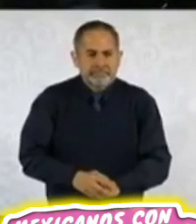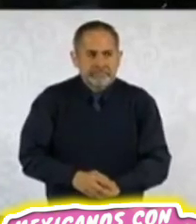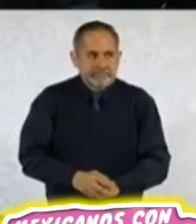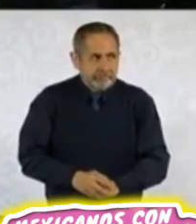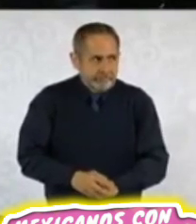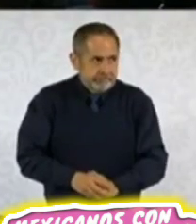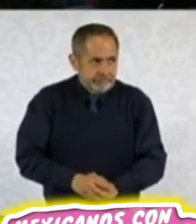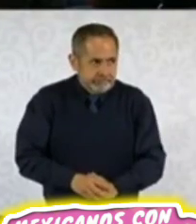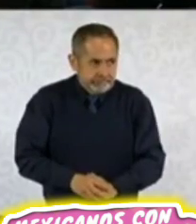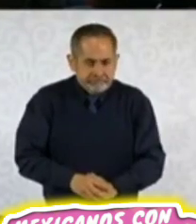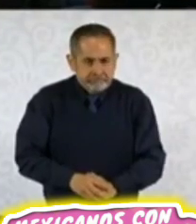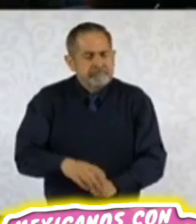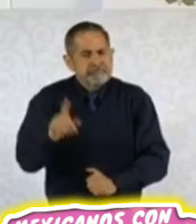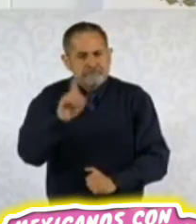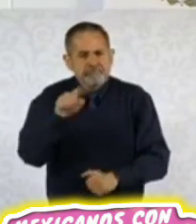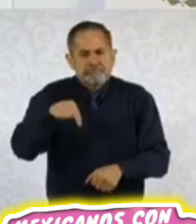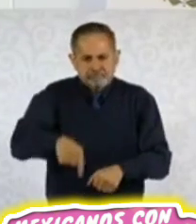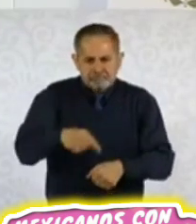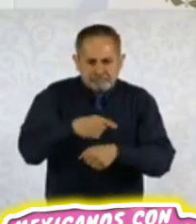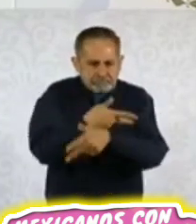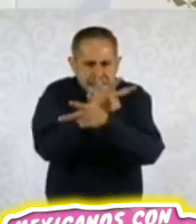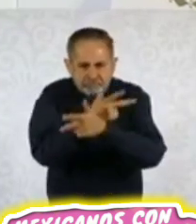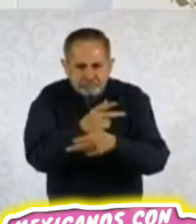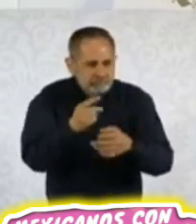No, vamos a estar atendiendo desde aquí.